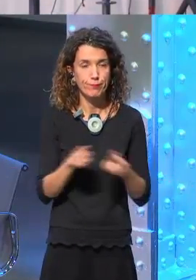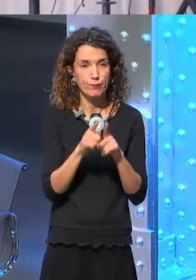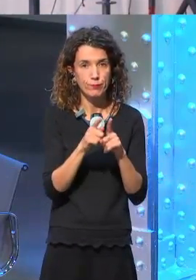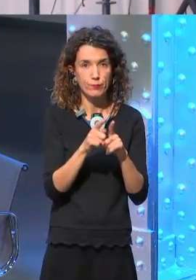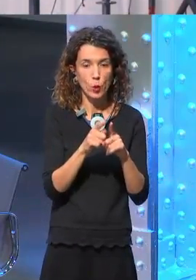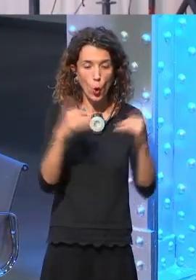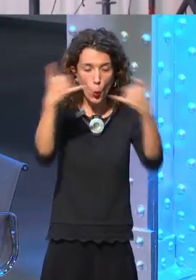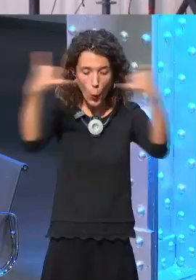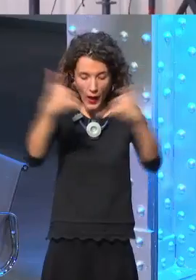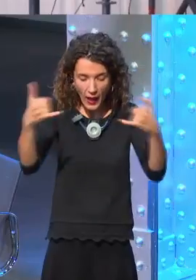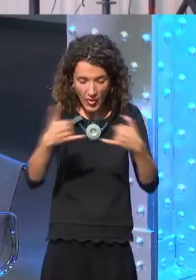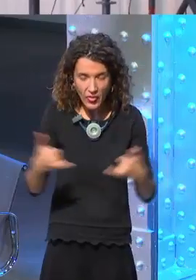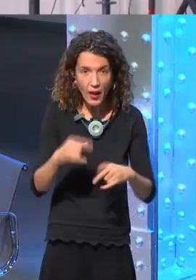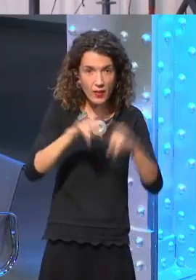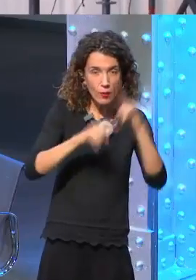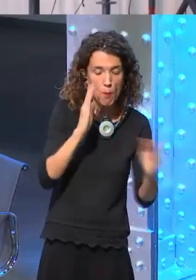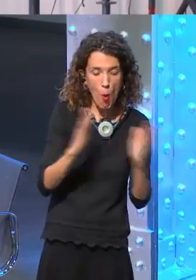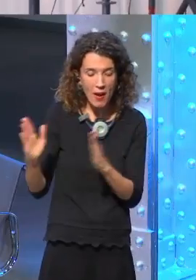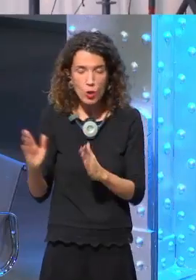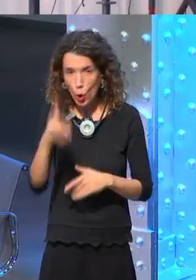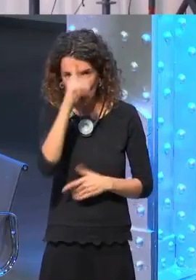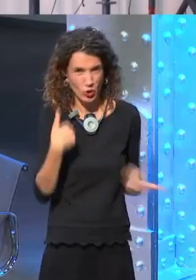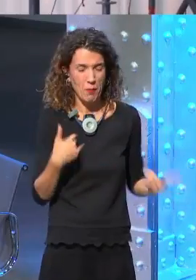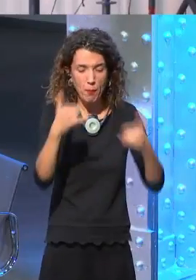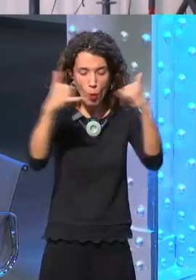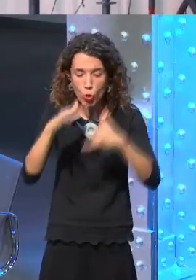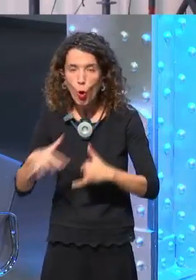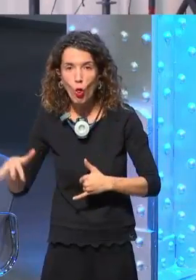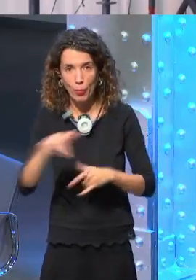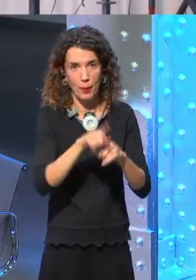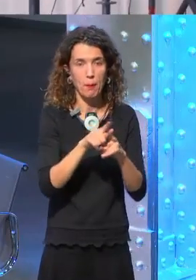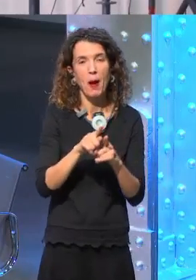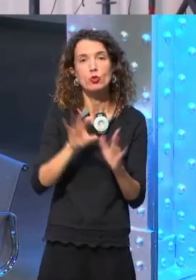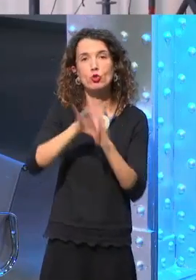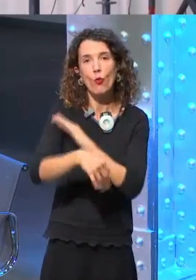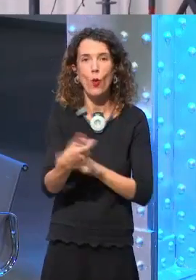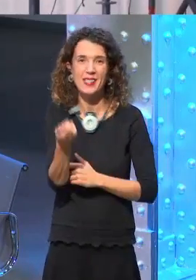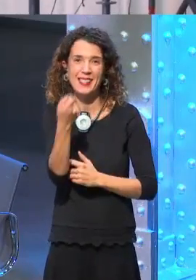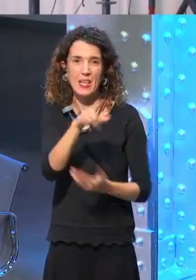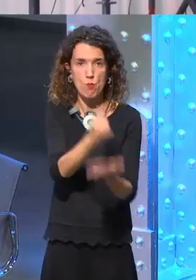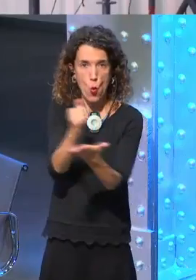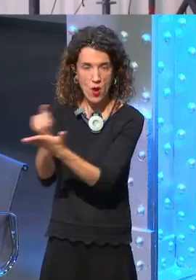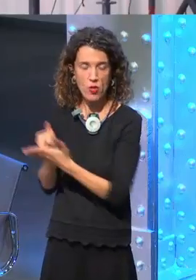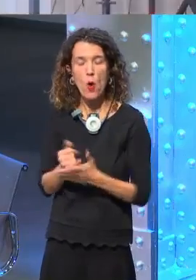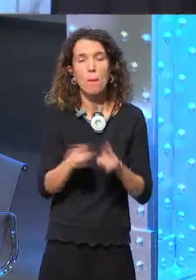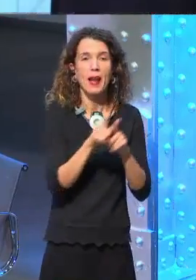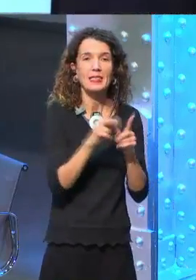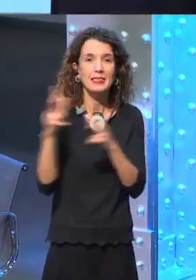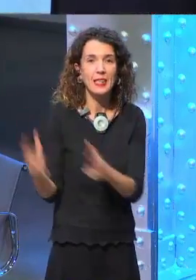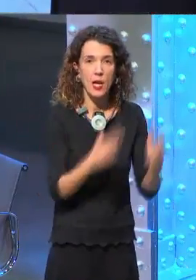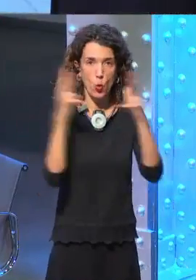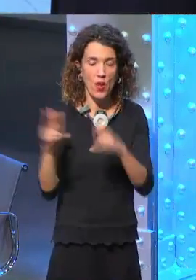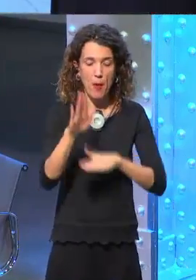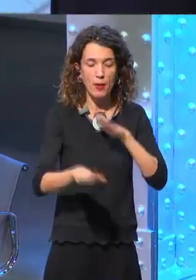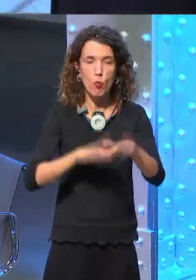posiciones de la cuerda en los distintos momentos. Así que teníamos que trabajar con un software de simulación para hacer una secuencia de cada uno de los